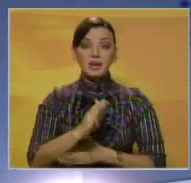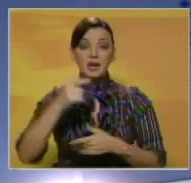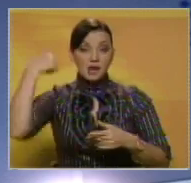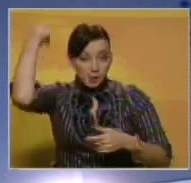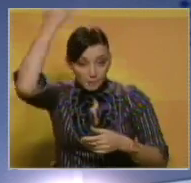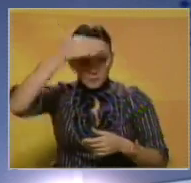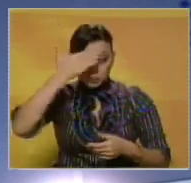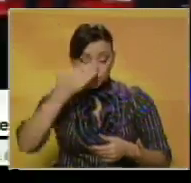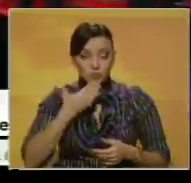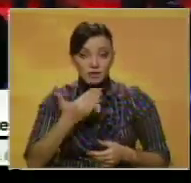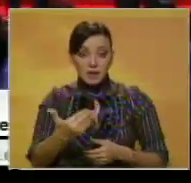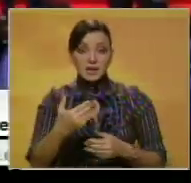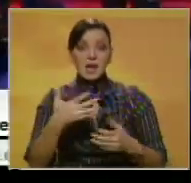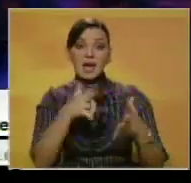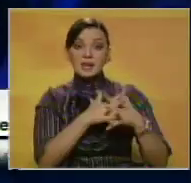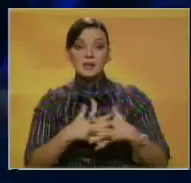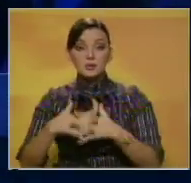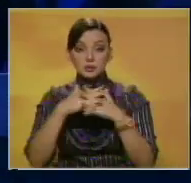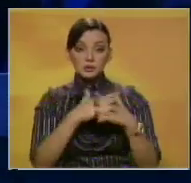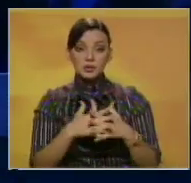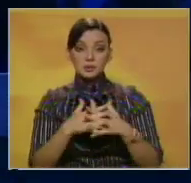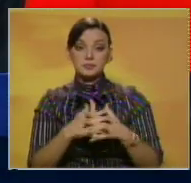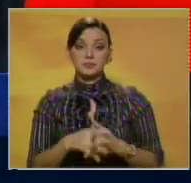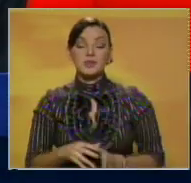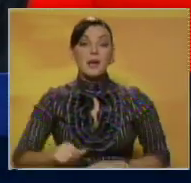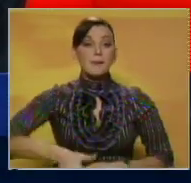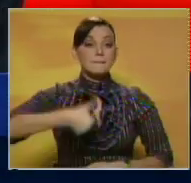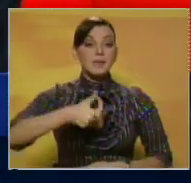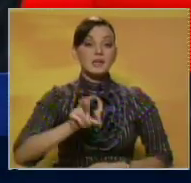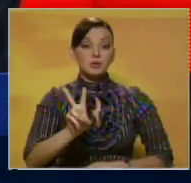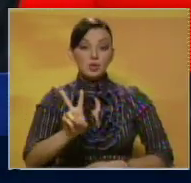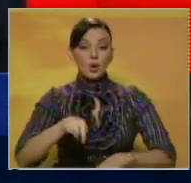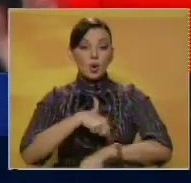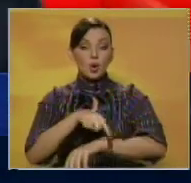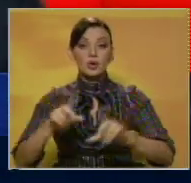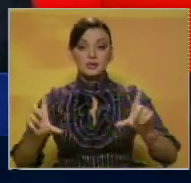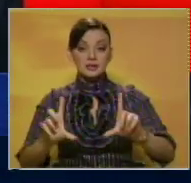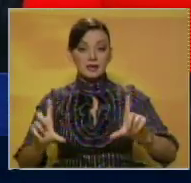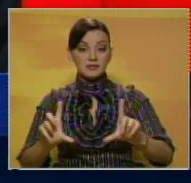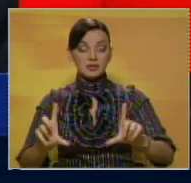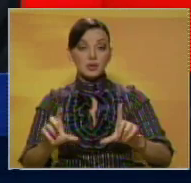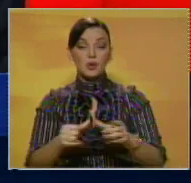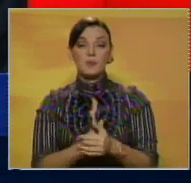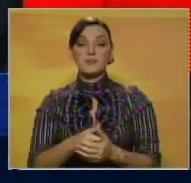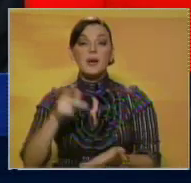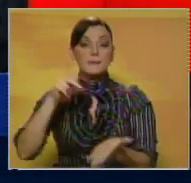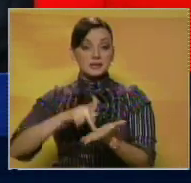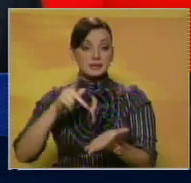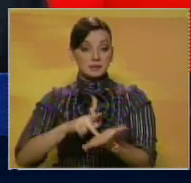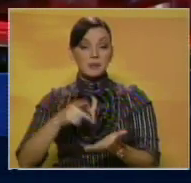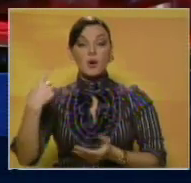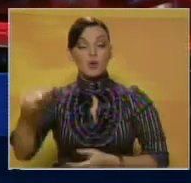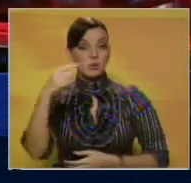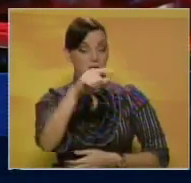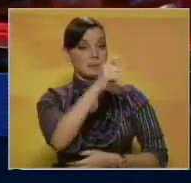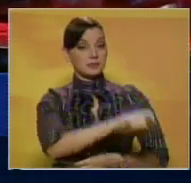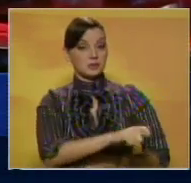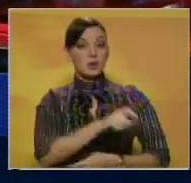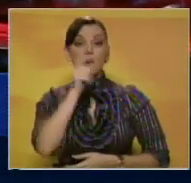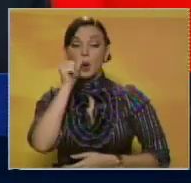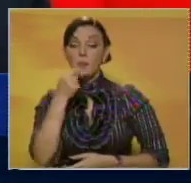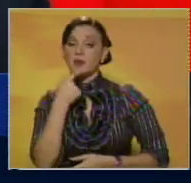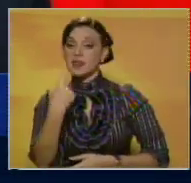seguridad nacional. El debate televisado de más de 2 horas de duración, en el que participaron 9 precandidatos, Trump defendió